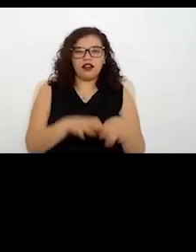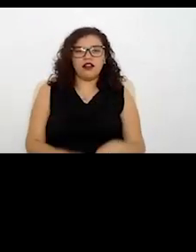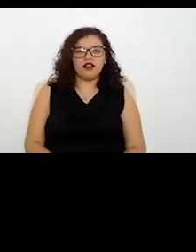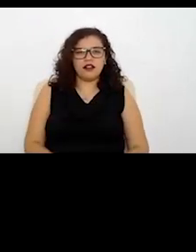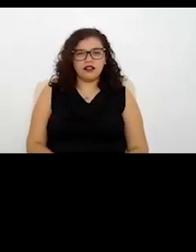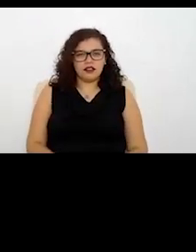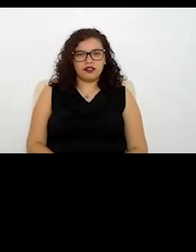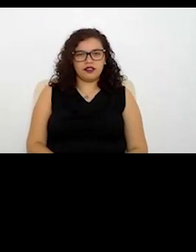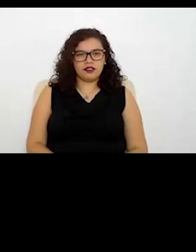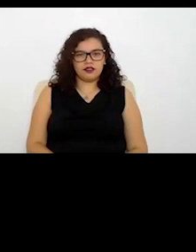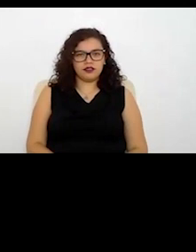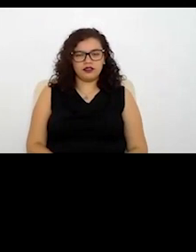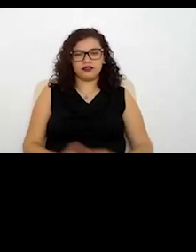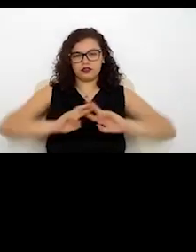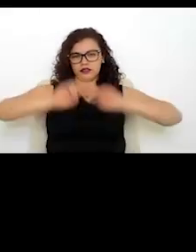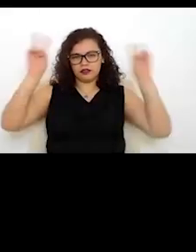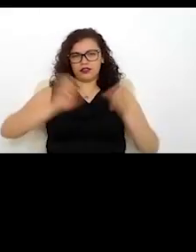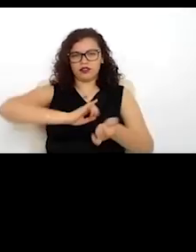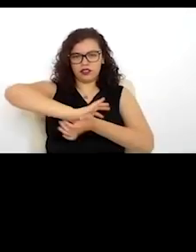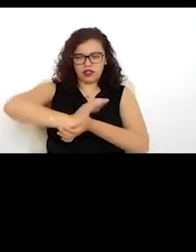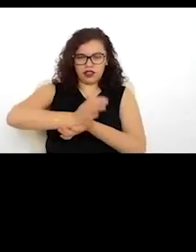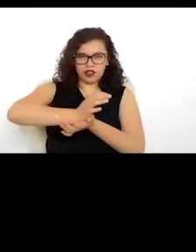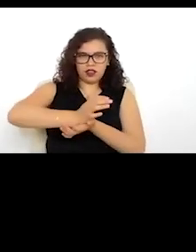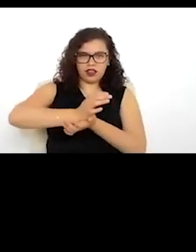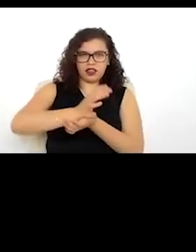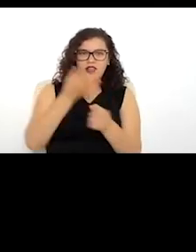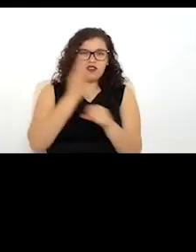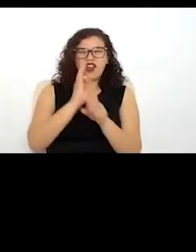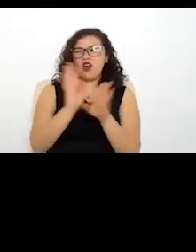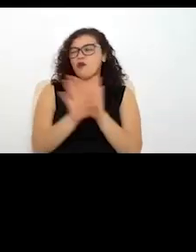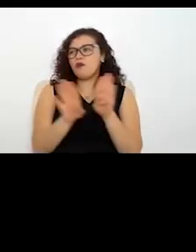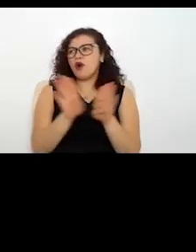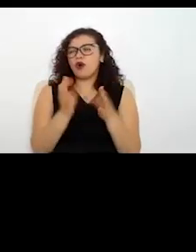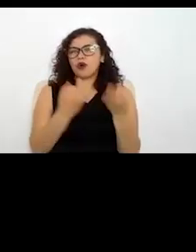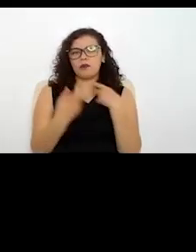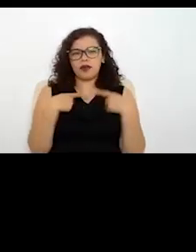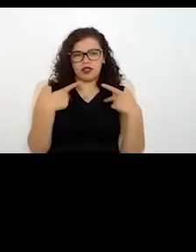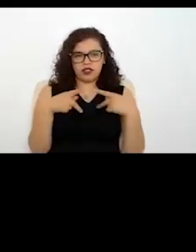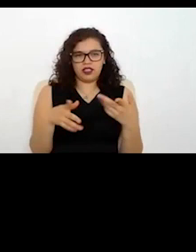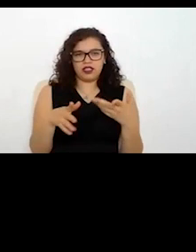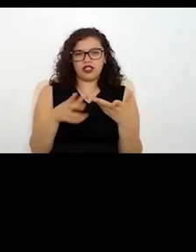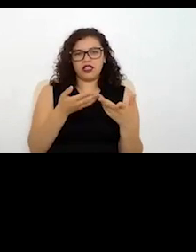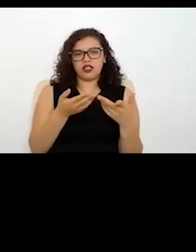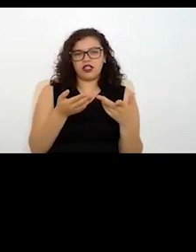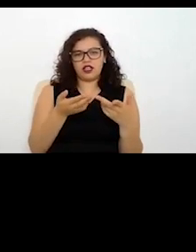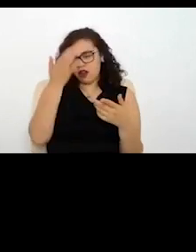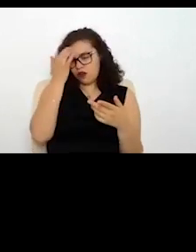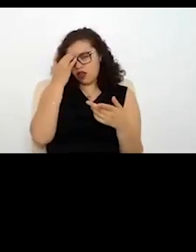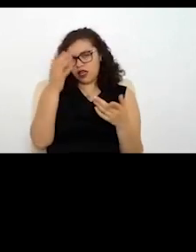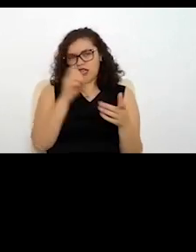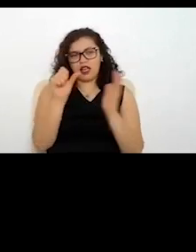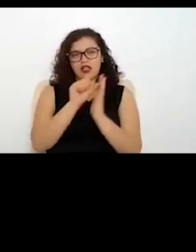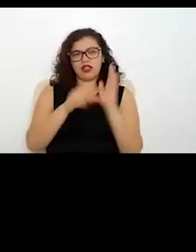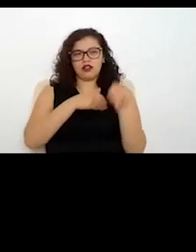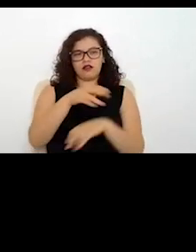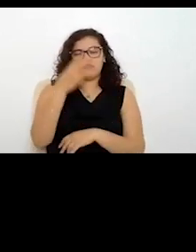Ahora, el tema de la discriminación, pues ahorita está muchísimo en boga y lo podemos encontrar en nuestro artículo 3, que son los primeros artículos